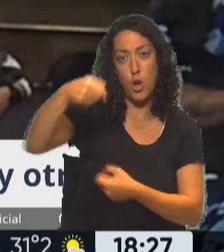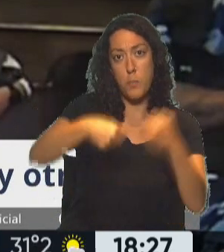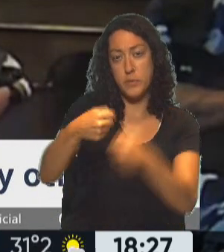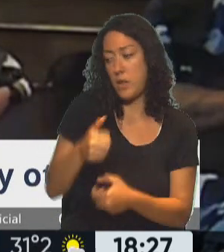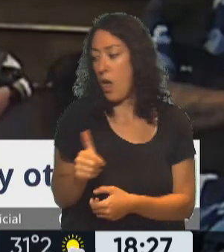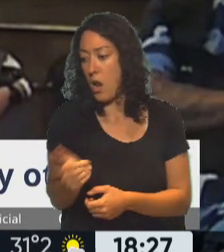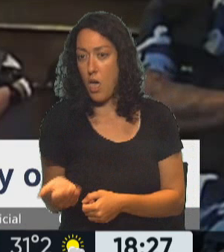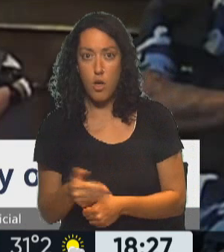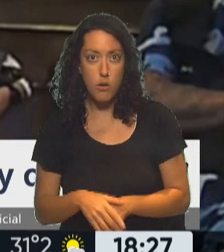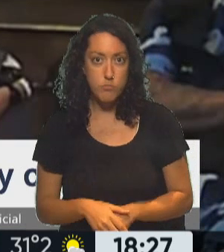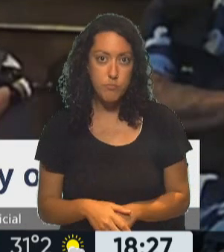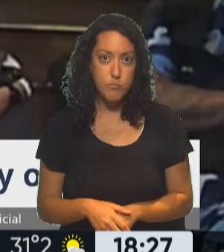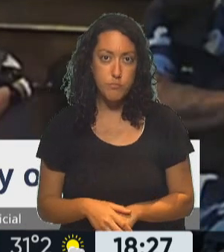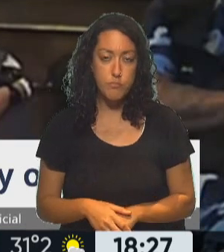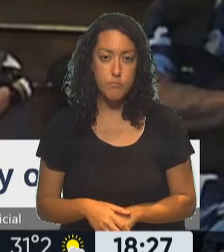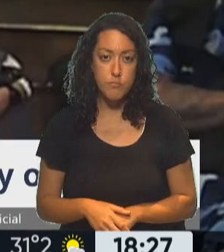Fernando.